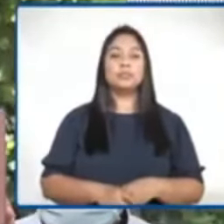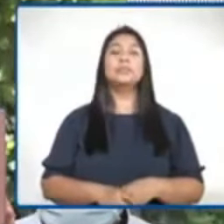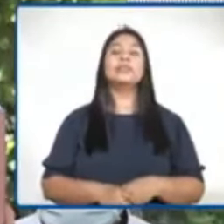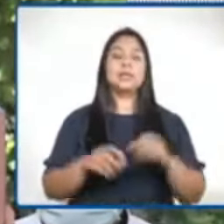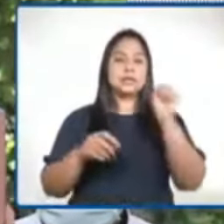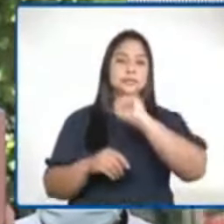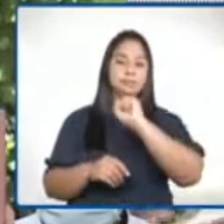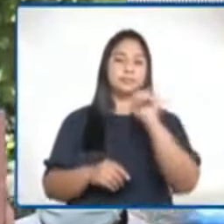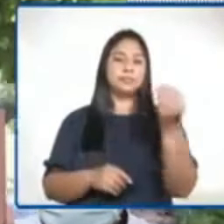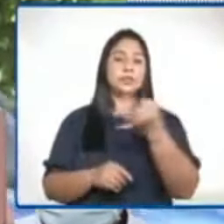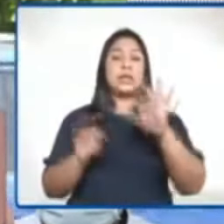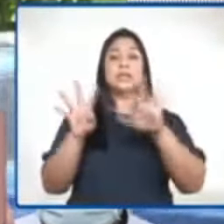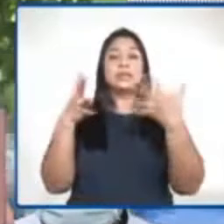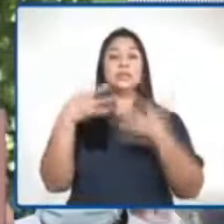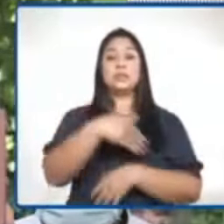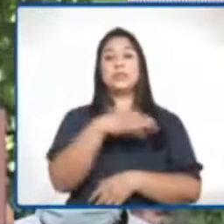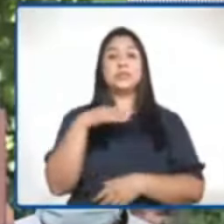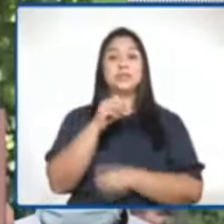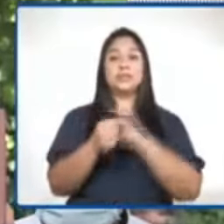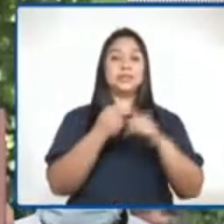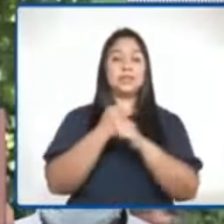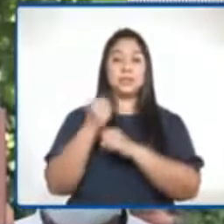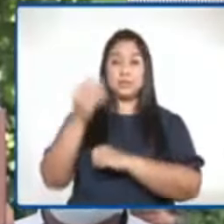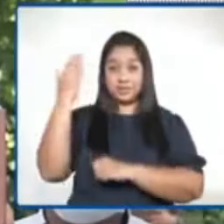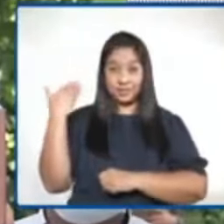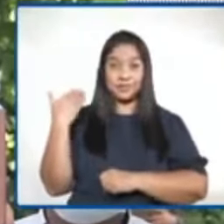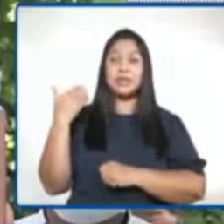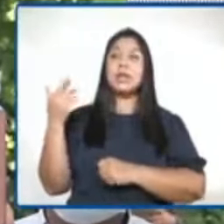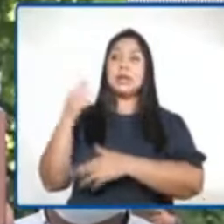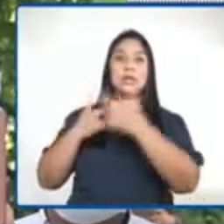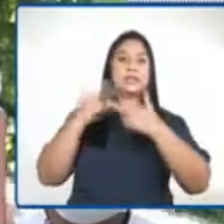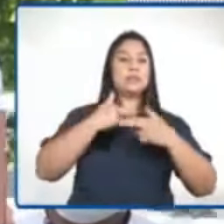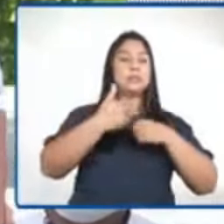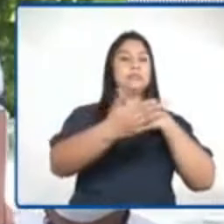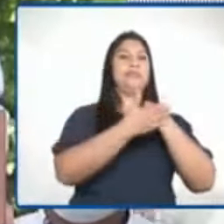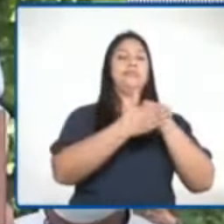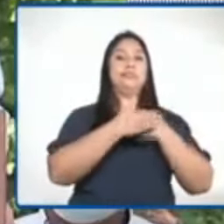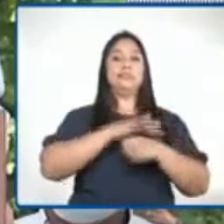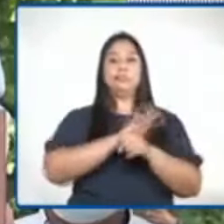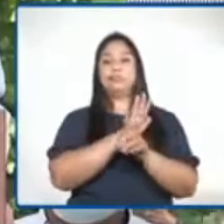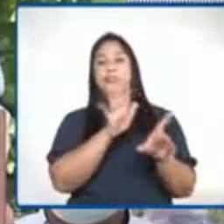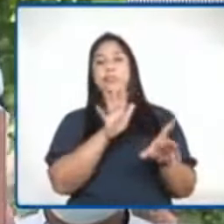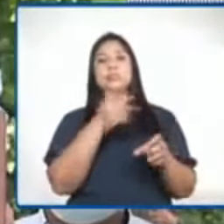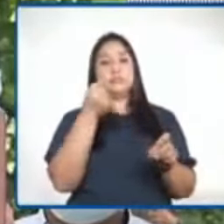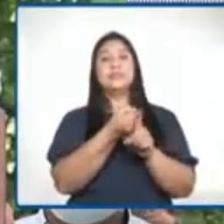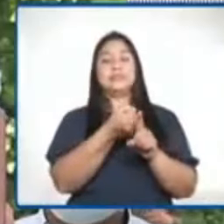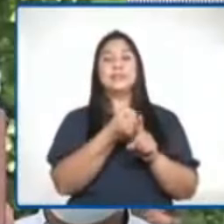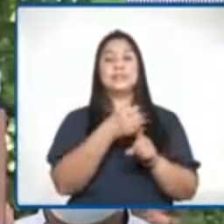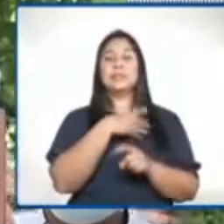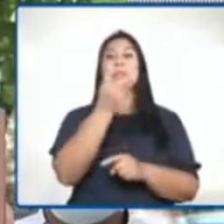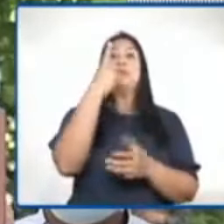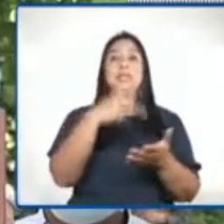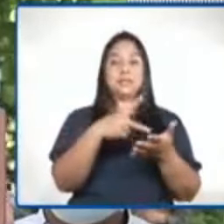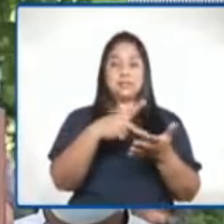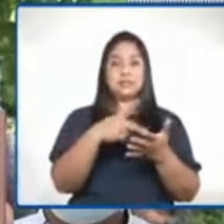Efectivamente, el 19 de marzo del año pasado, al regresar de aquí, me avisaron del coronavirus, que teníamos el primer caso que